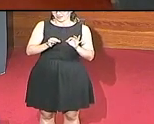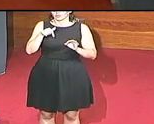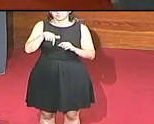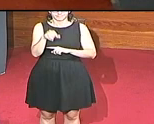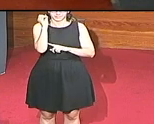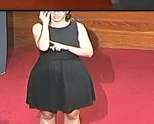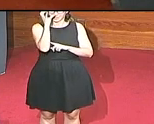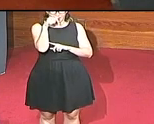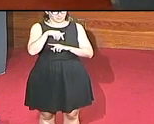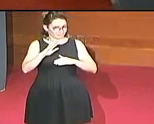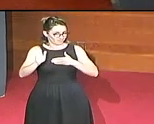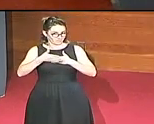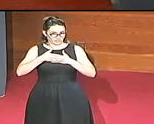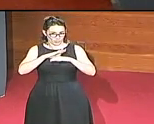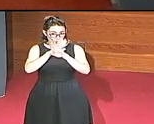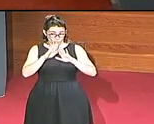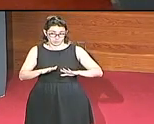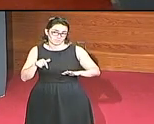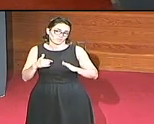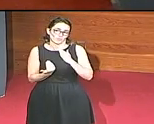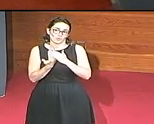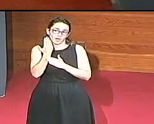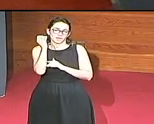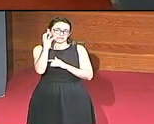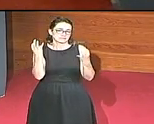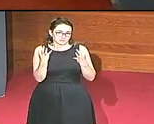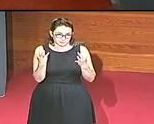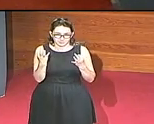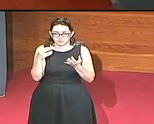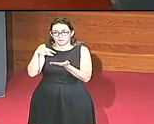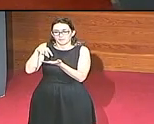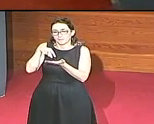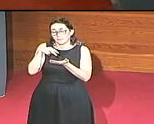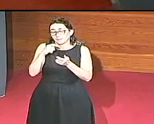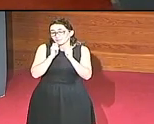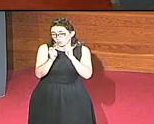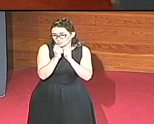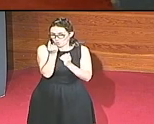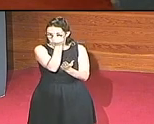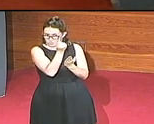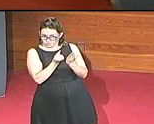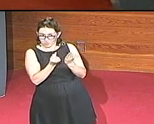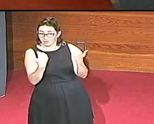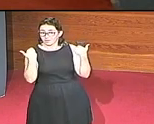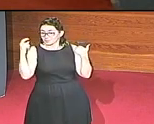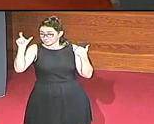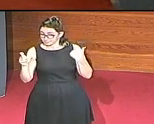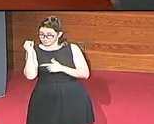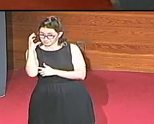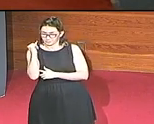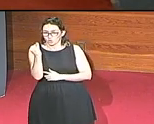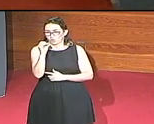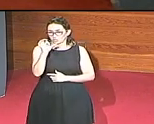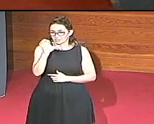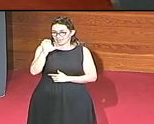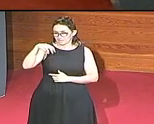conferencias con la programada para esta mañana que lleva como título periodismo dibujado y será a cargo de josemi benítez responsable de la